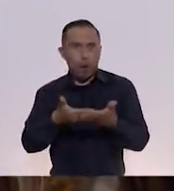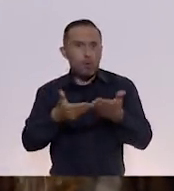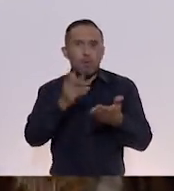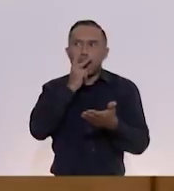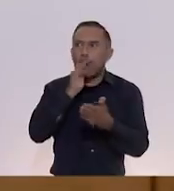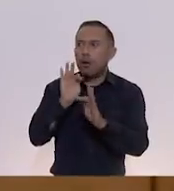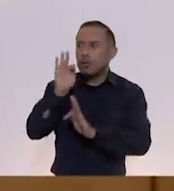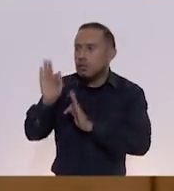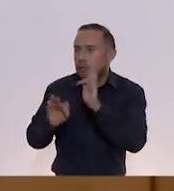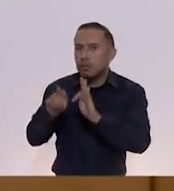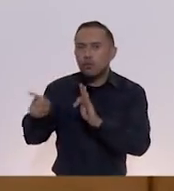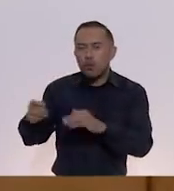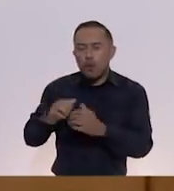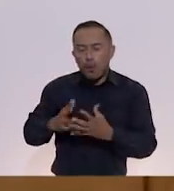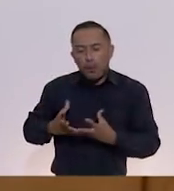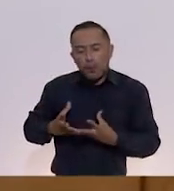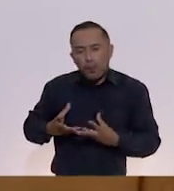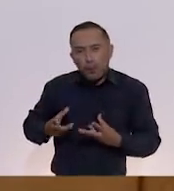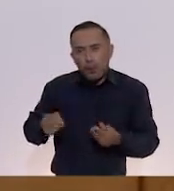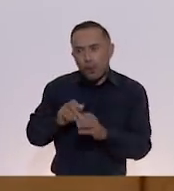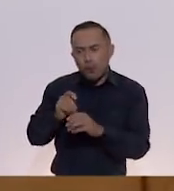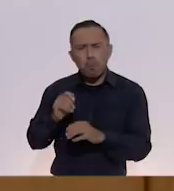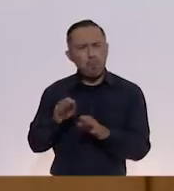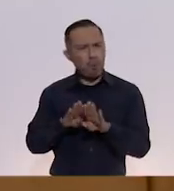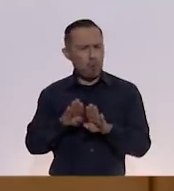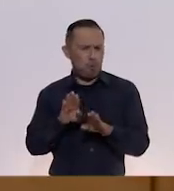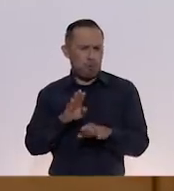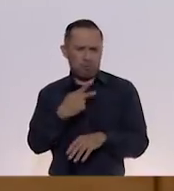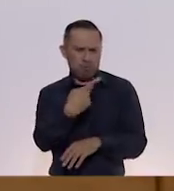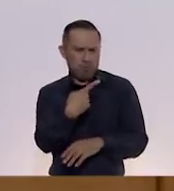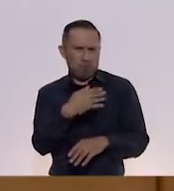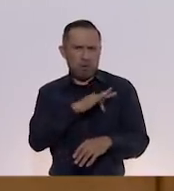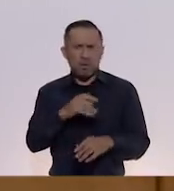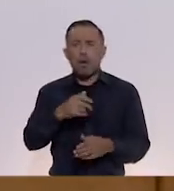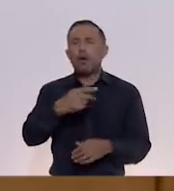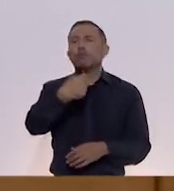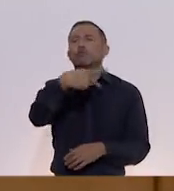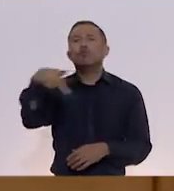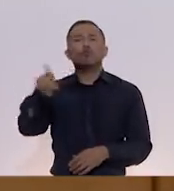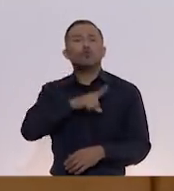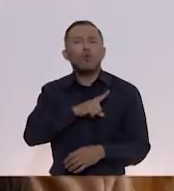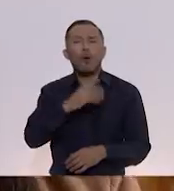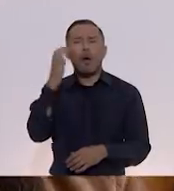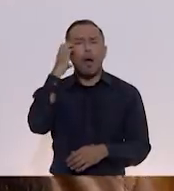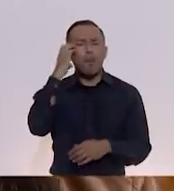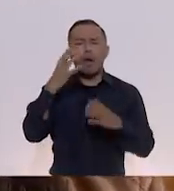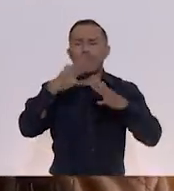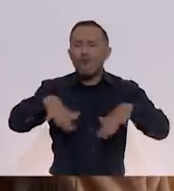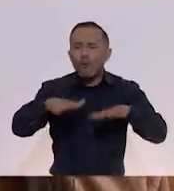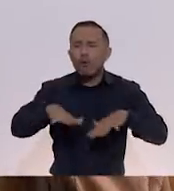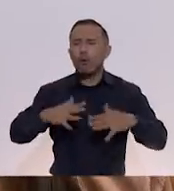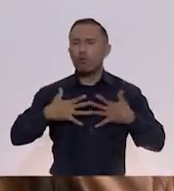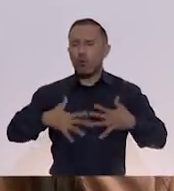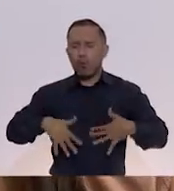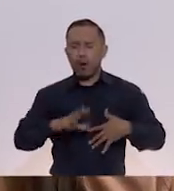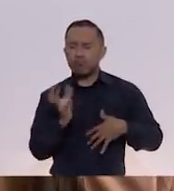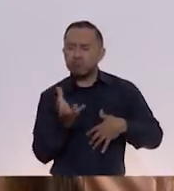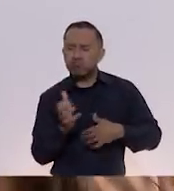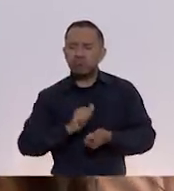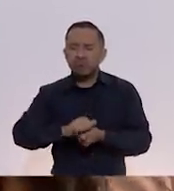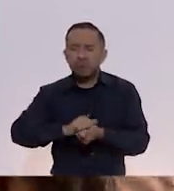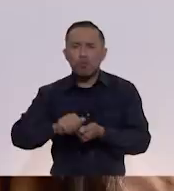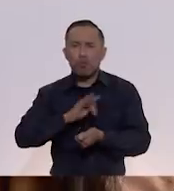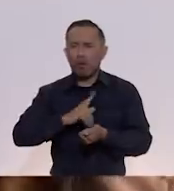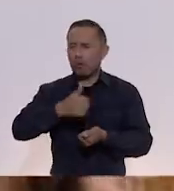se recupera. Podemos organizarnos como lo hemos estado haciendo hasta ahorita. Cada quien tiende su cama y lava su ropa y entre todos nos repartimos los asuntos generales.